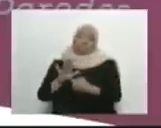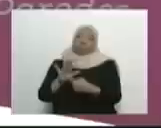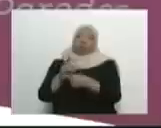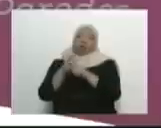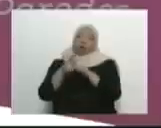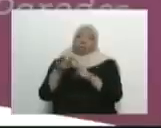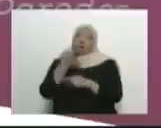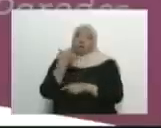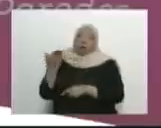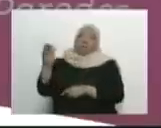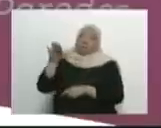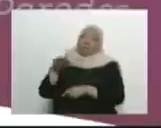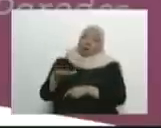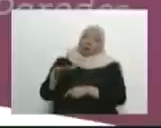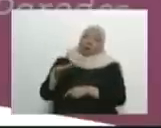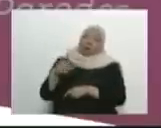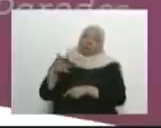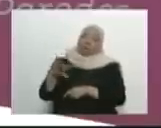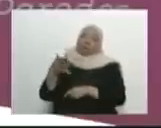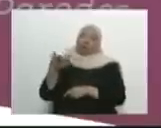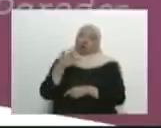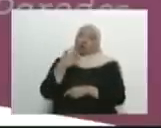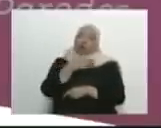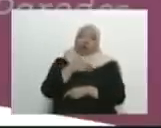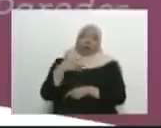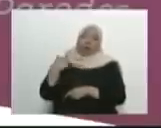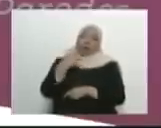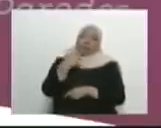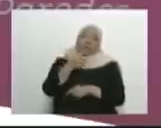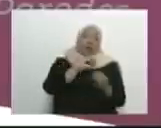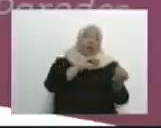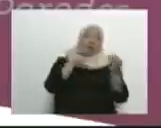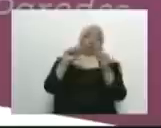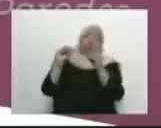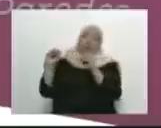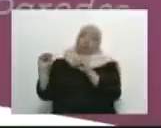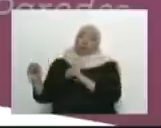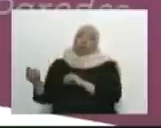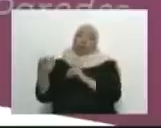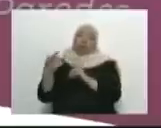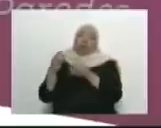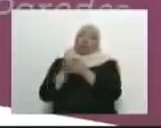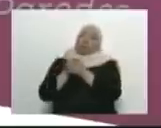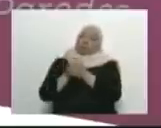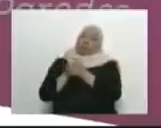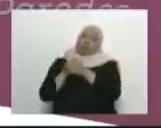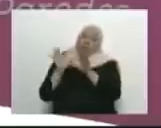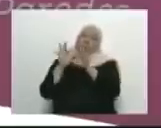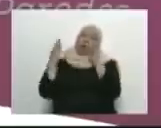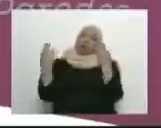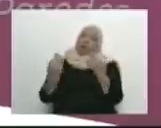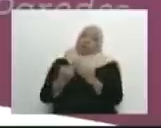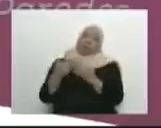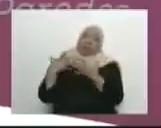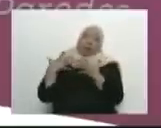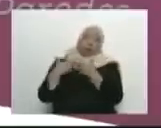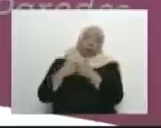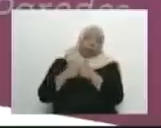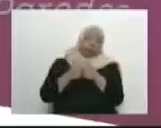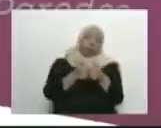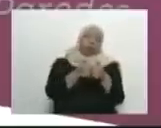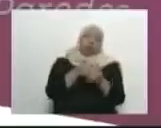Yo quiero reiterar públicamente mis palabras de solidaridad, de acompañamiento,